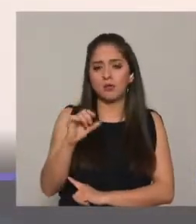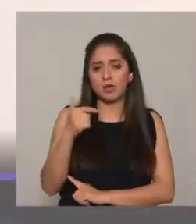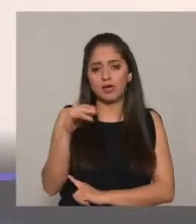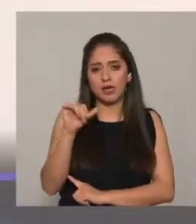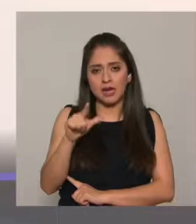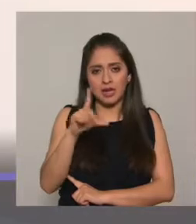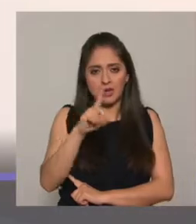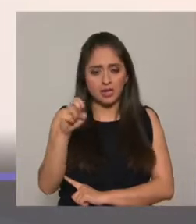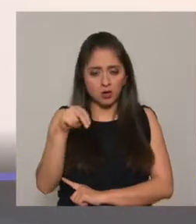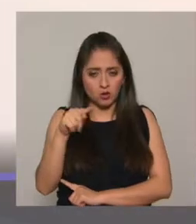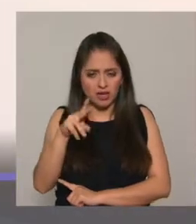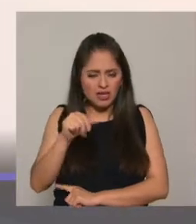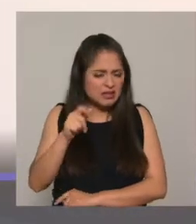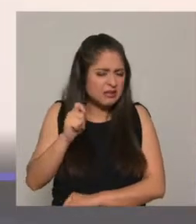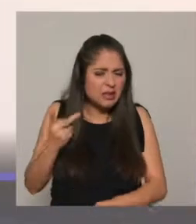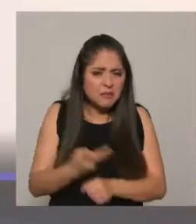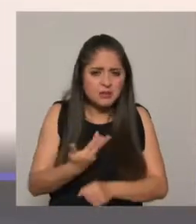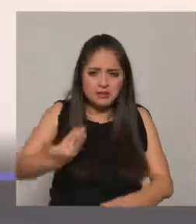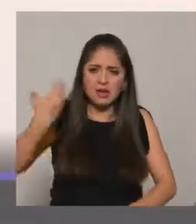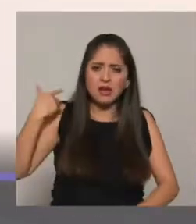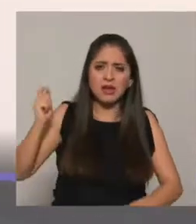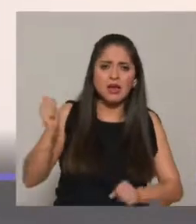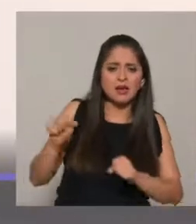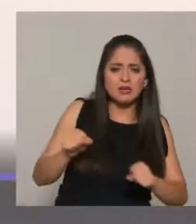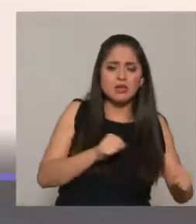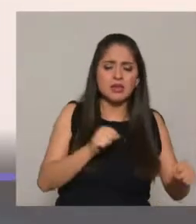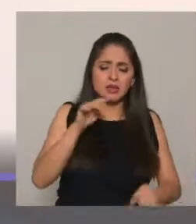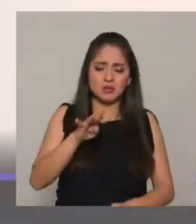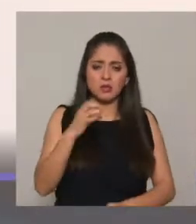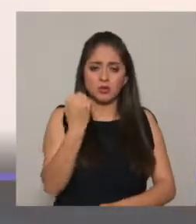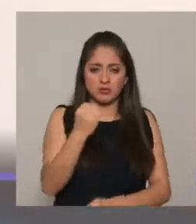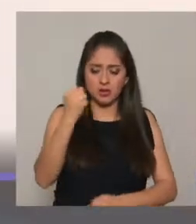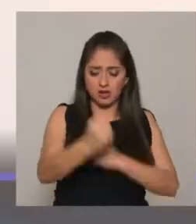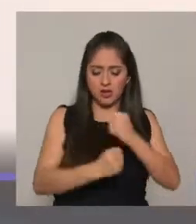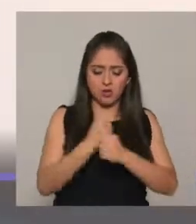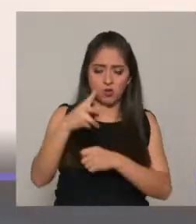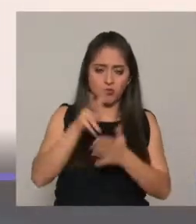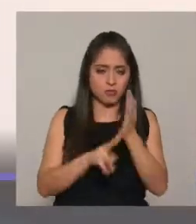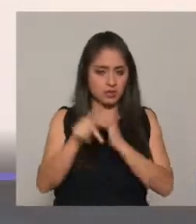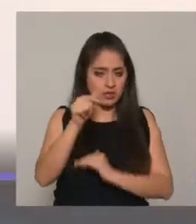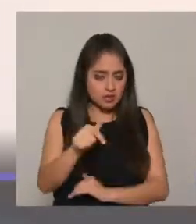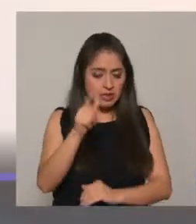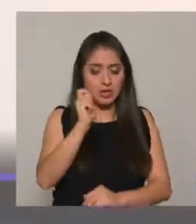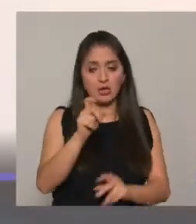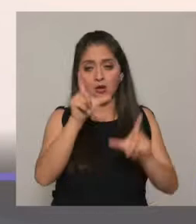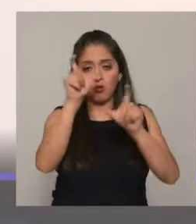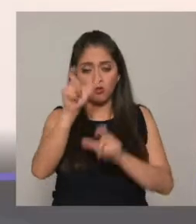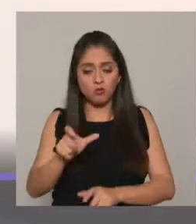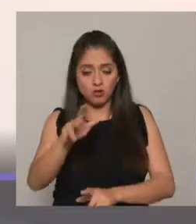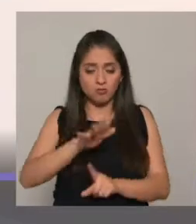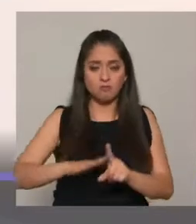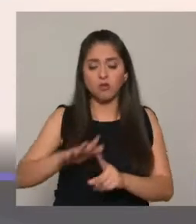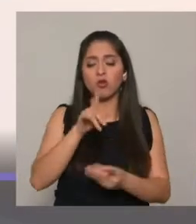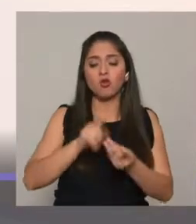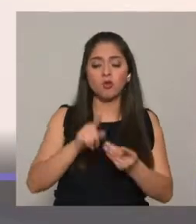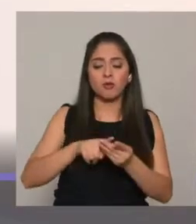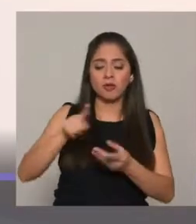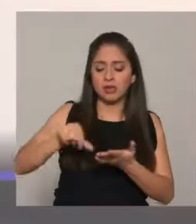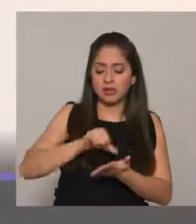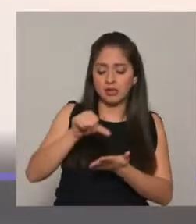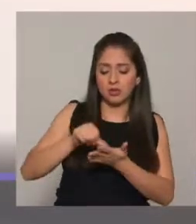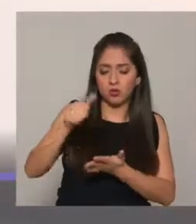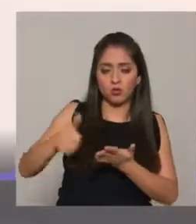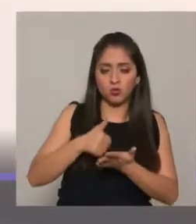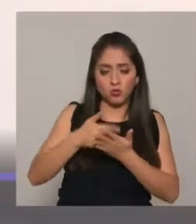Notarías, qué es lo que está ocurriendo después del sismo del 19 de septiembre del 2017 con esta sede que está ubicada en la zona centro de la Ciudad